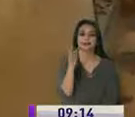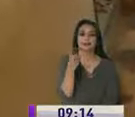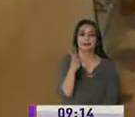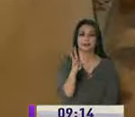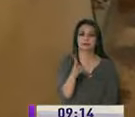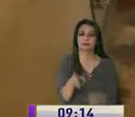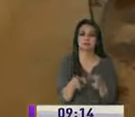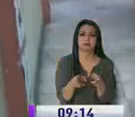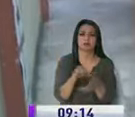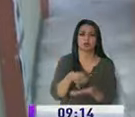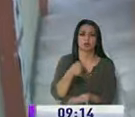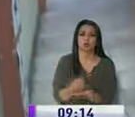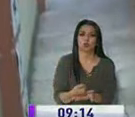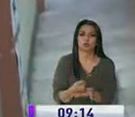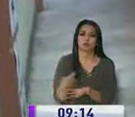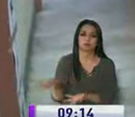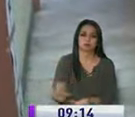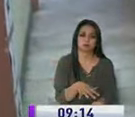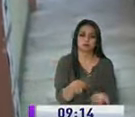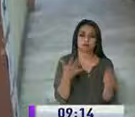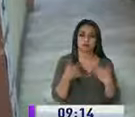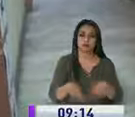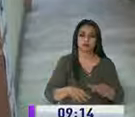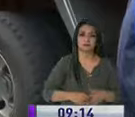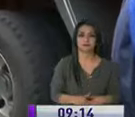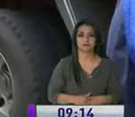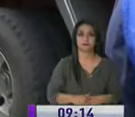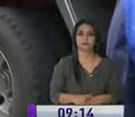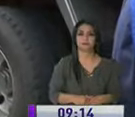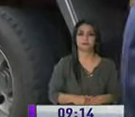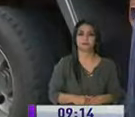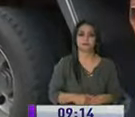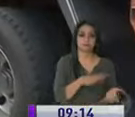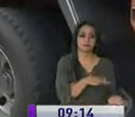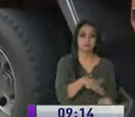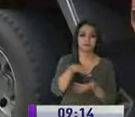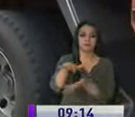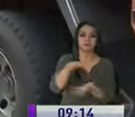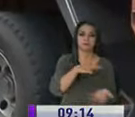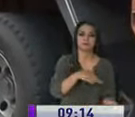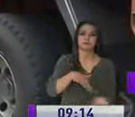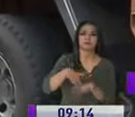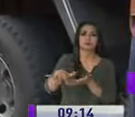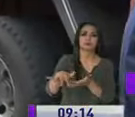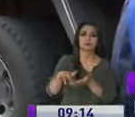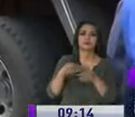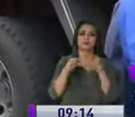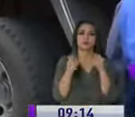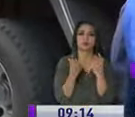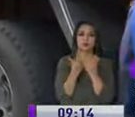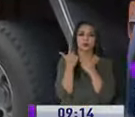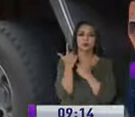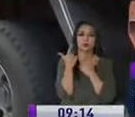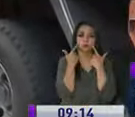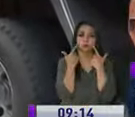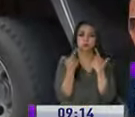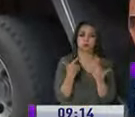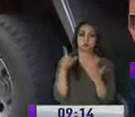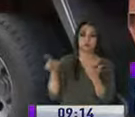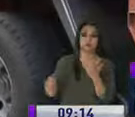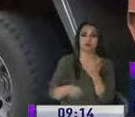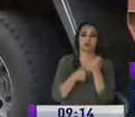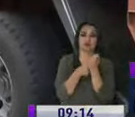mismo número de juntas receptoras del voto. Este traslado se hace con efectivos de las Fuerzas Armadas. Ellos han venido